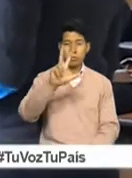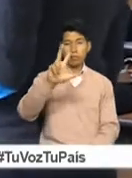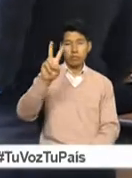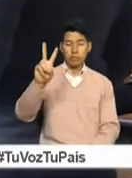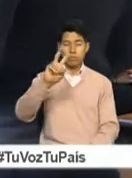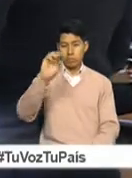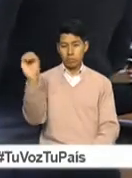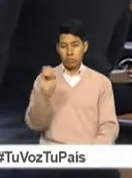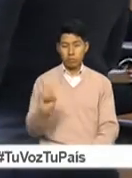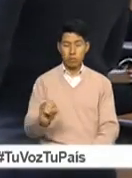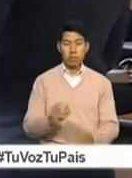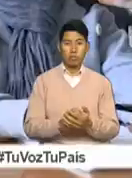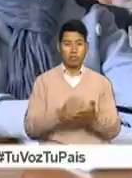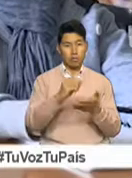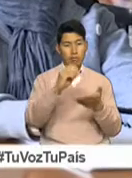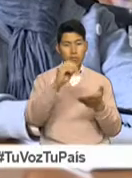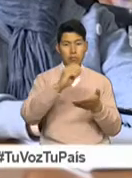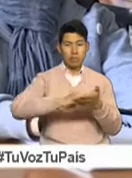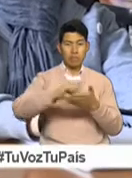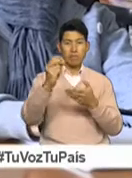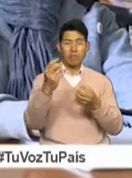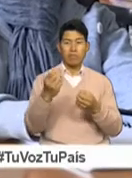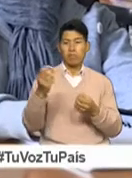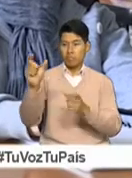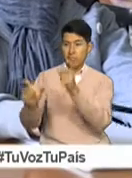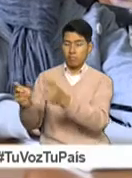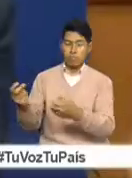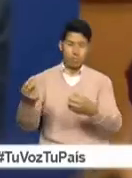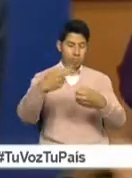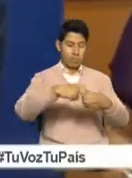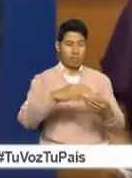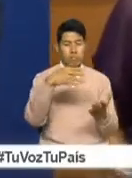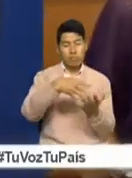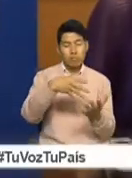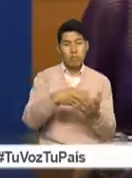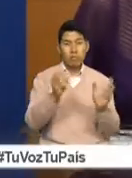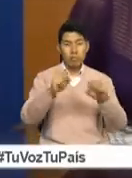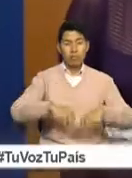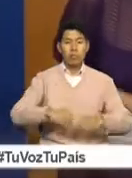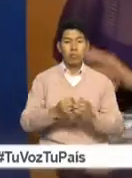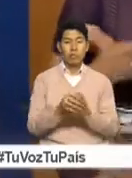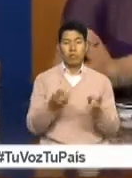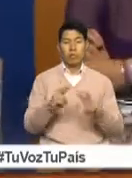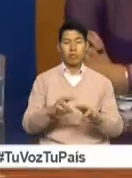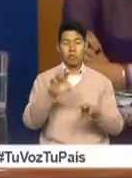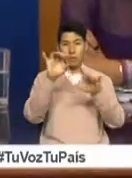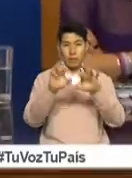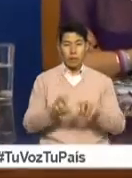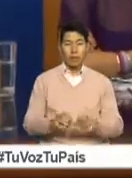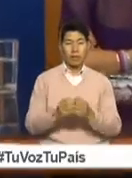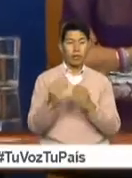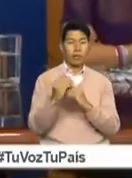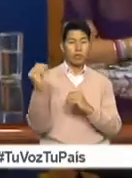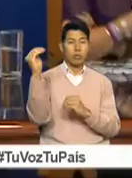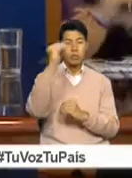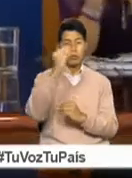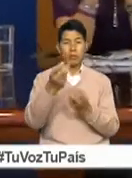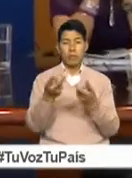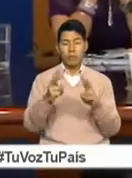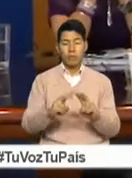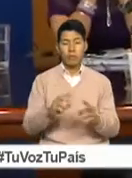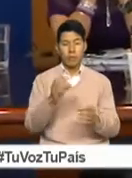de cupos de instituciones de educación superior así lo informaron las autoridades de la secretaría de educación superior ciencia tecnología